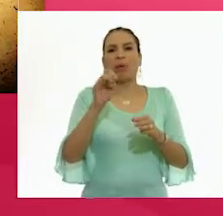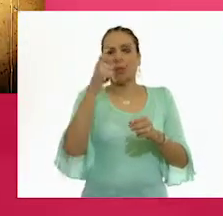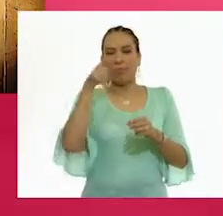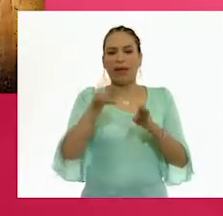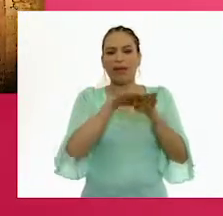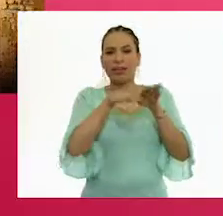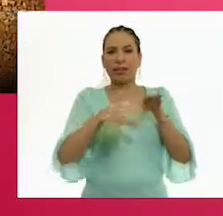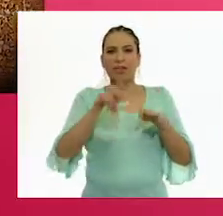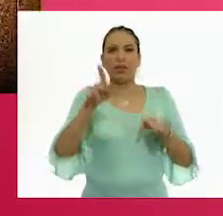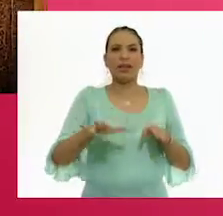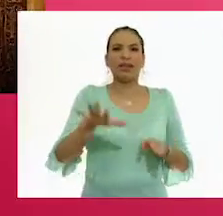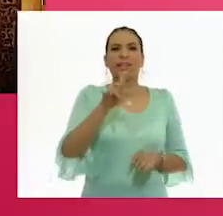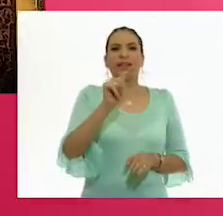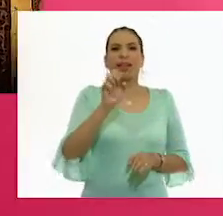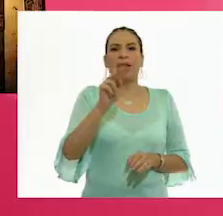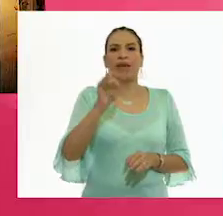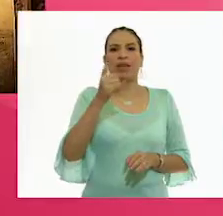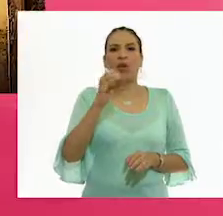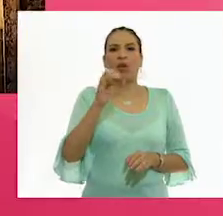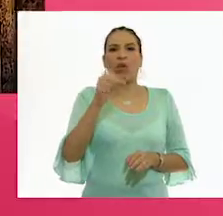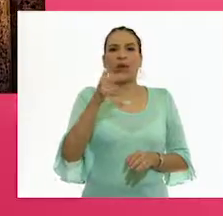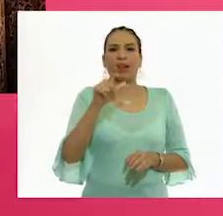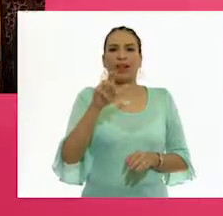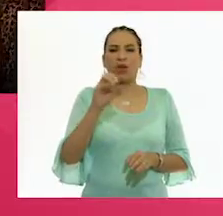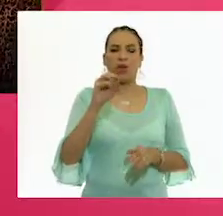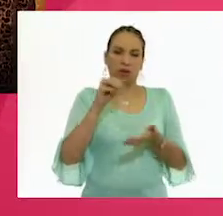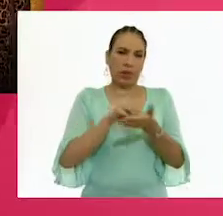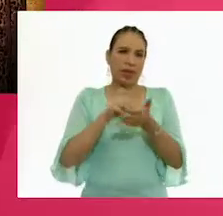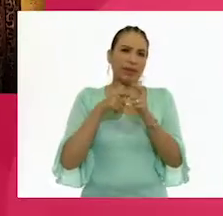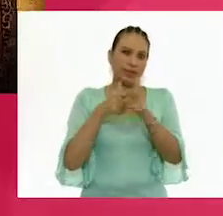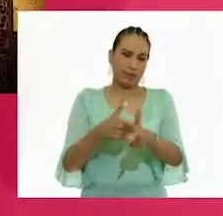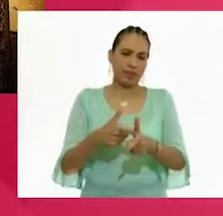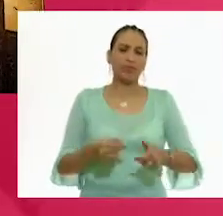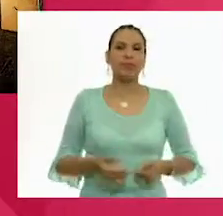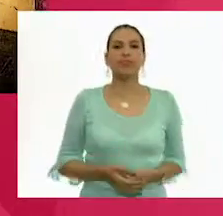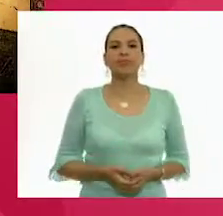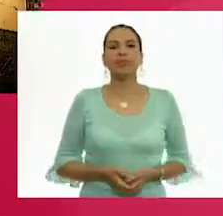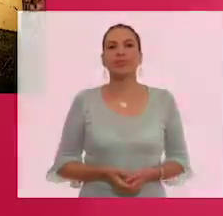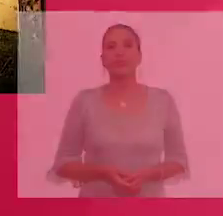de Tepeyahualco y que hoy siguen en pie.